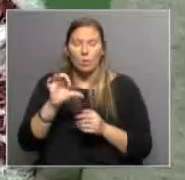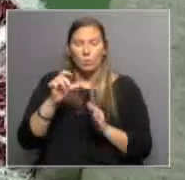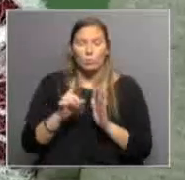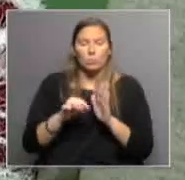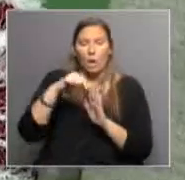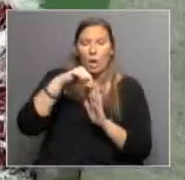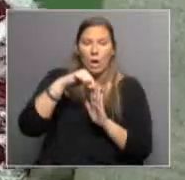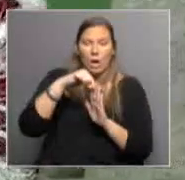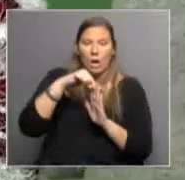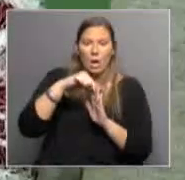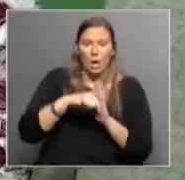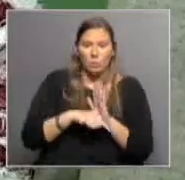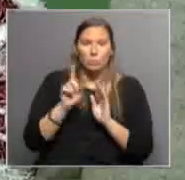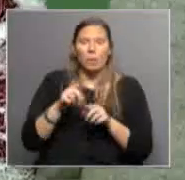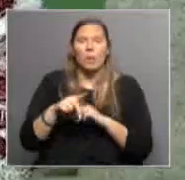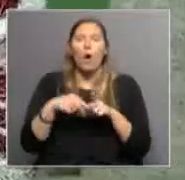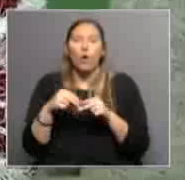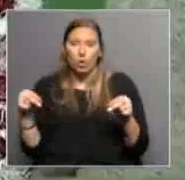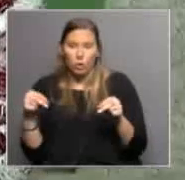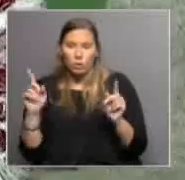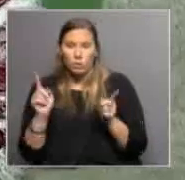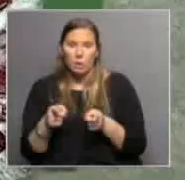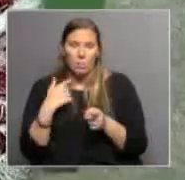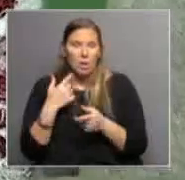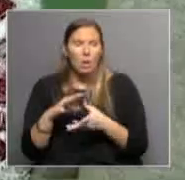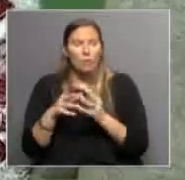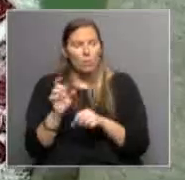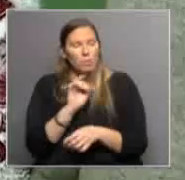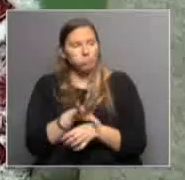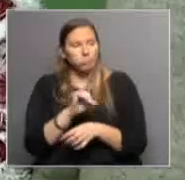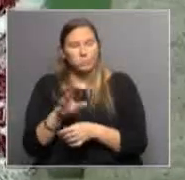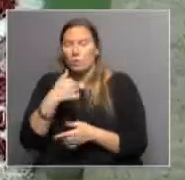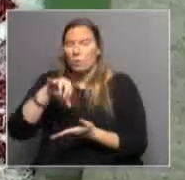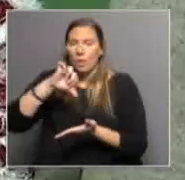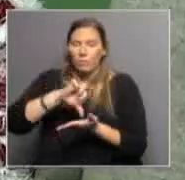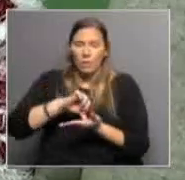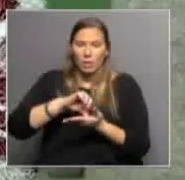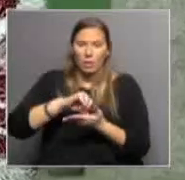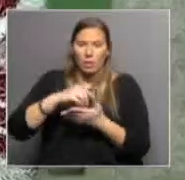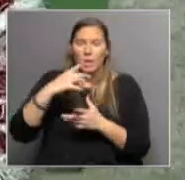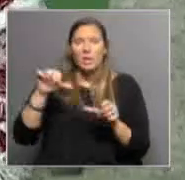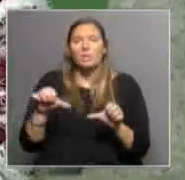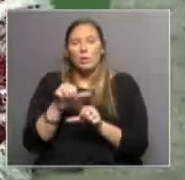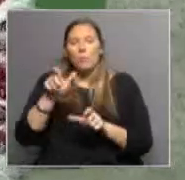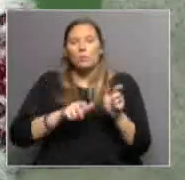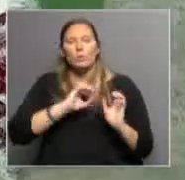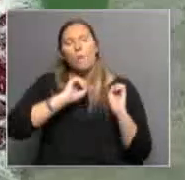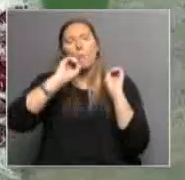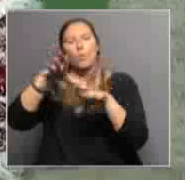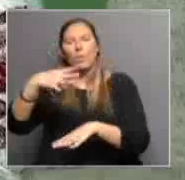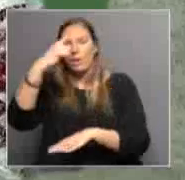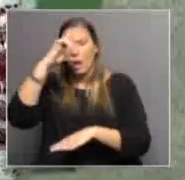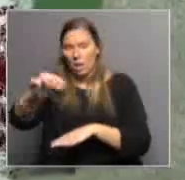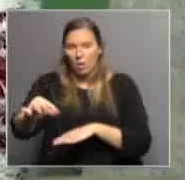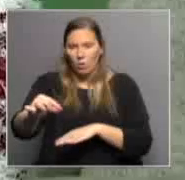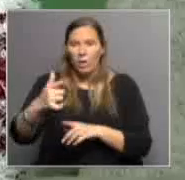fue otra zona que vivió esa forma de expulsión, y la Ciudad Vieja, fueron llevados a las márgenes de la ciudad. Eso expandió